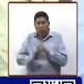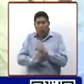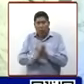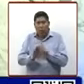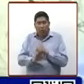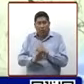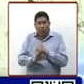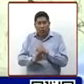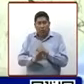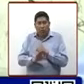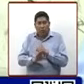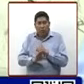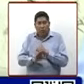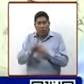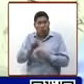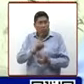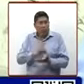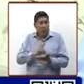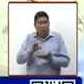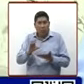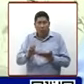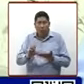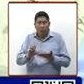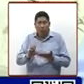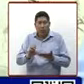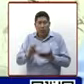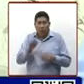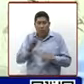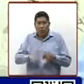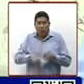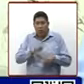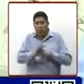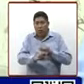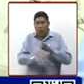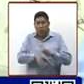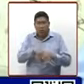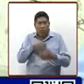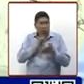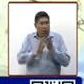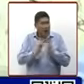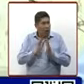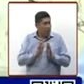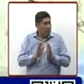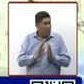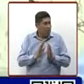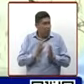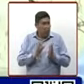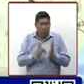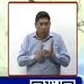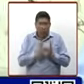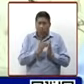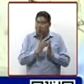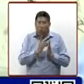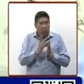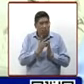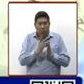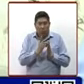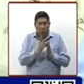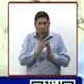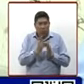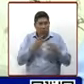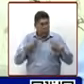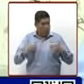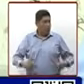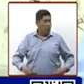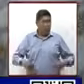solo se rió. La discapacidad que tenía no la permitía caminar, hablar, desarrollarse como un niño, pero era un ser humano